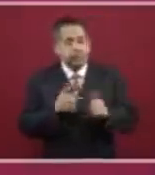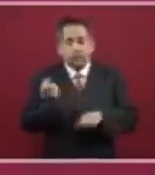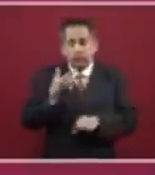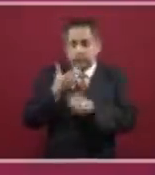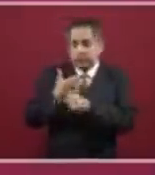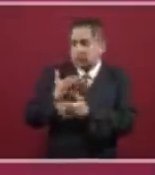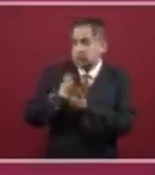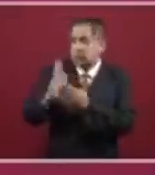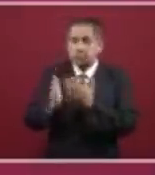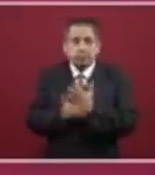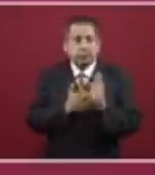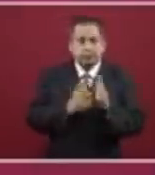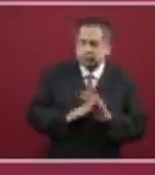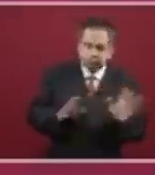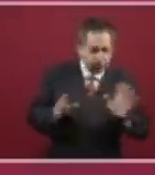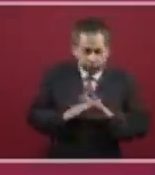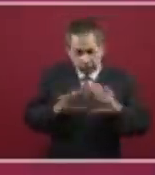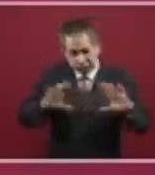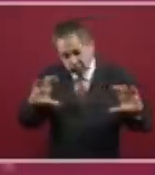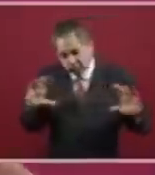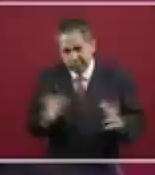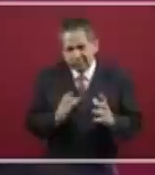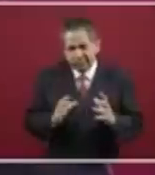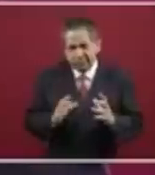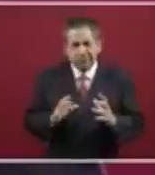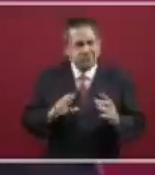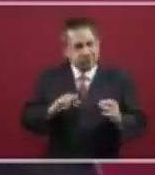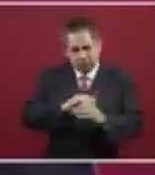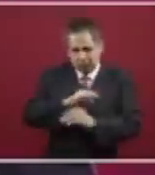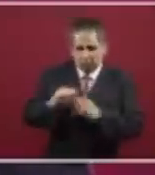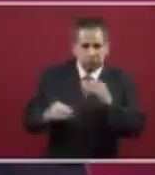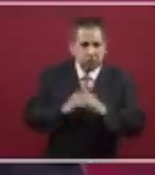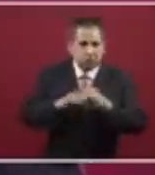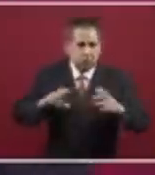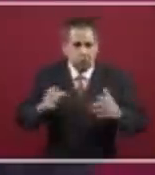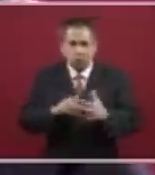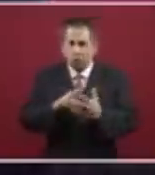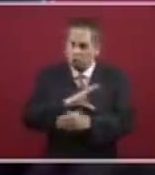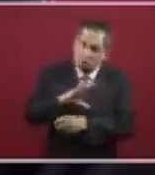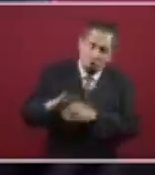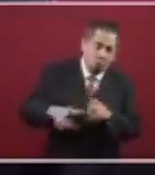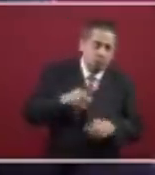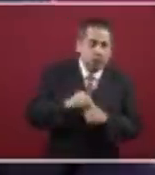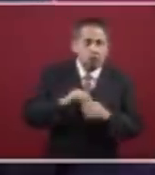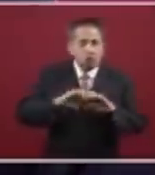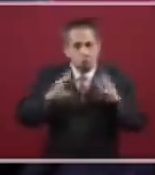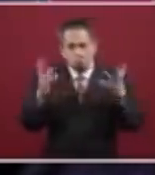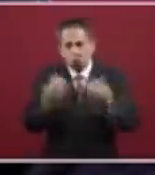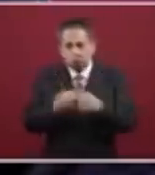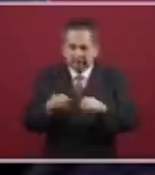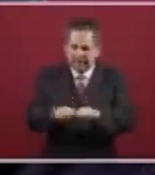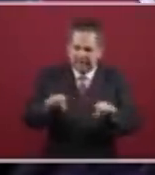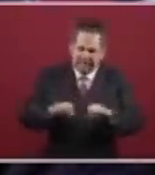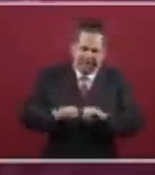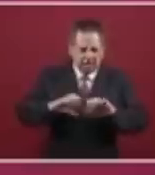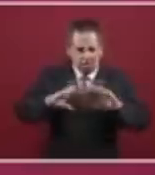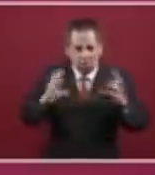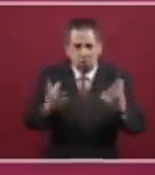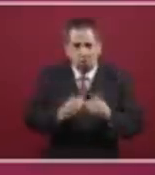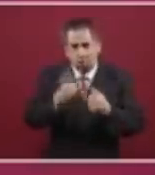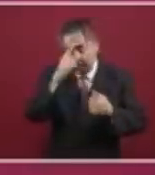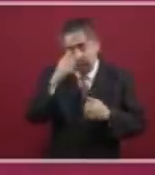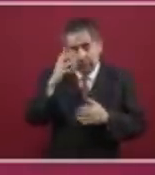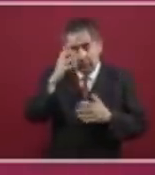de la materia, sino es lo que vamos a hacer en conjunto, como equipo, para